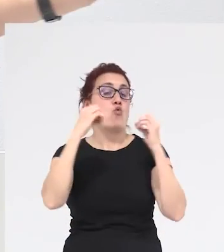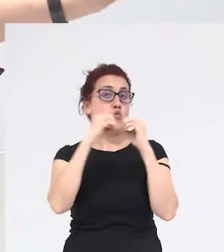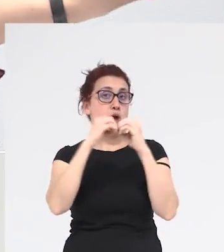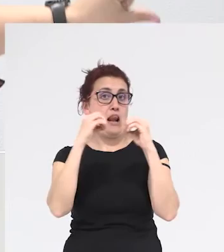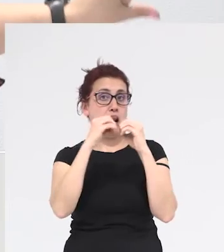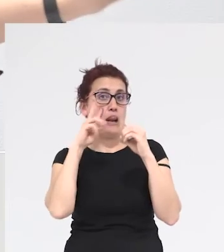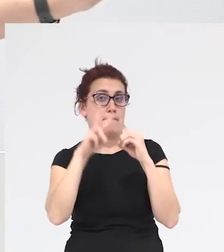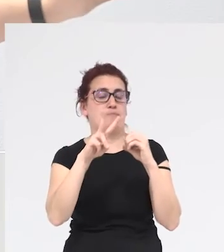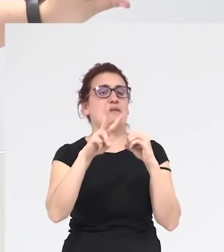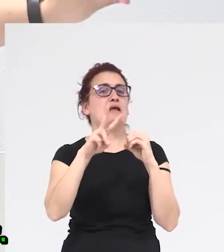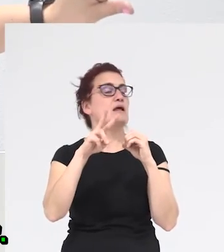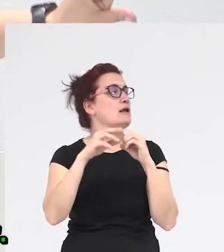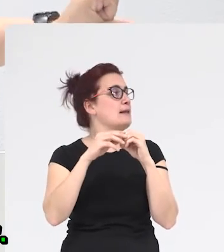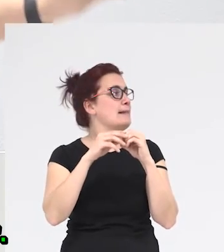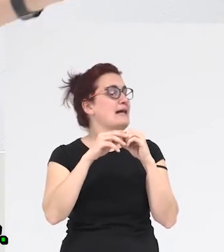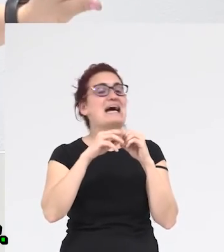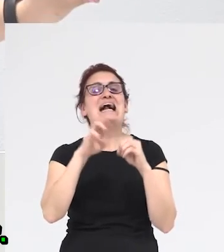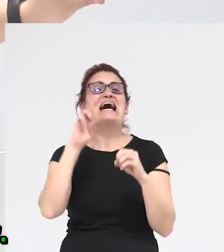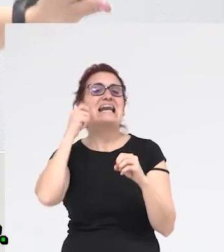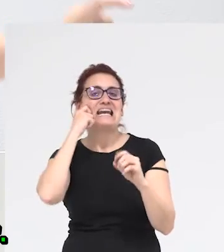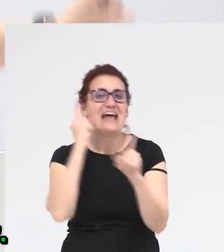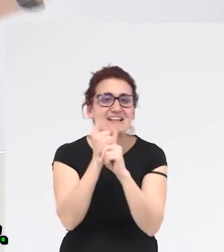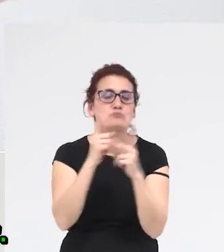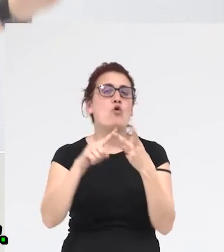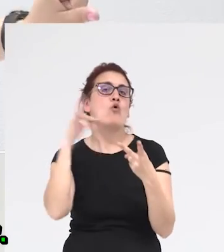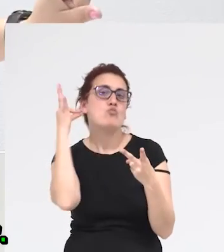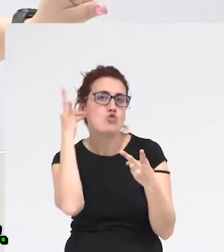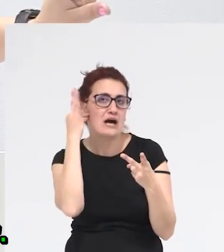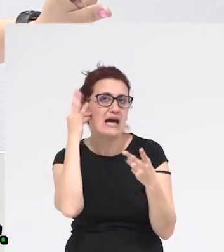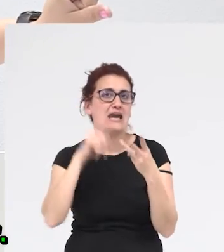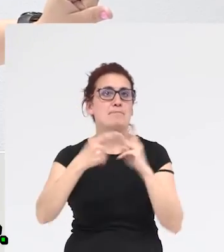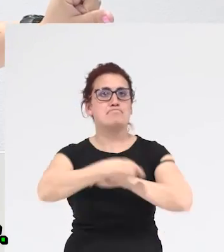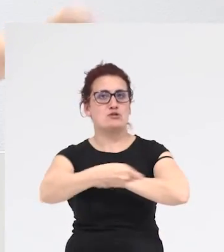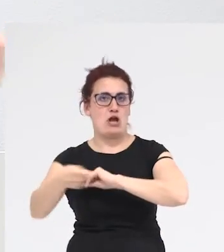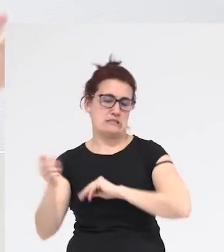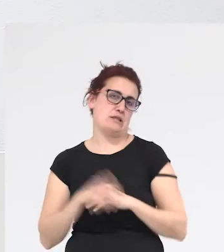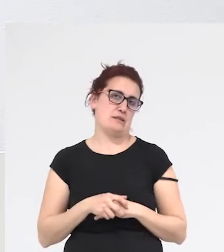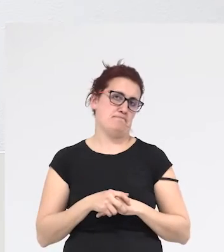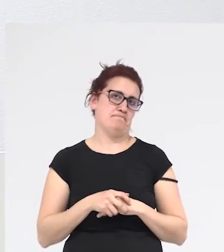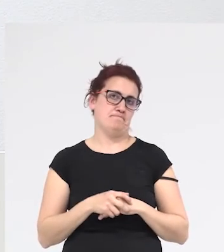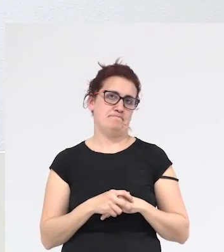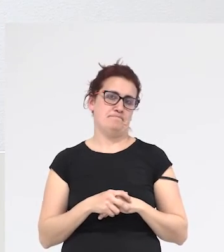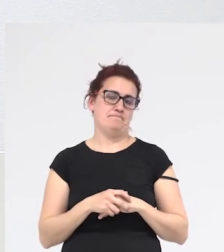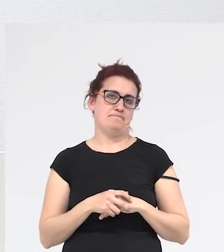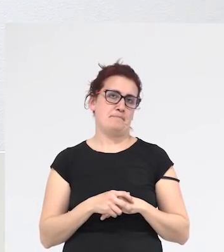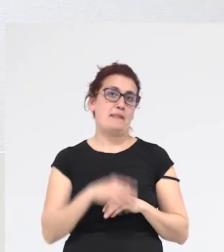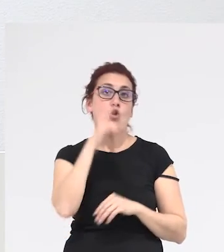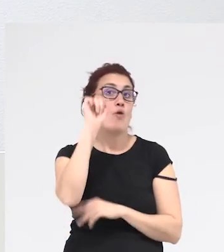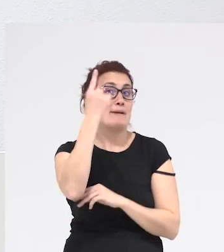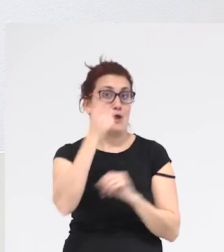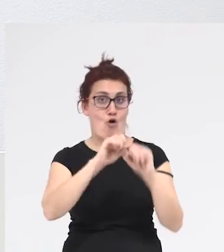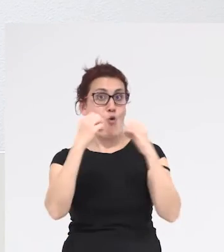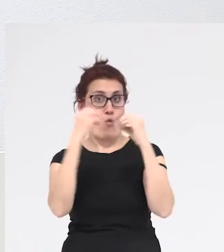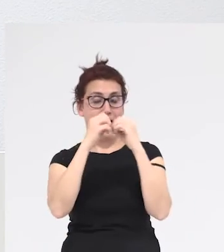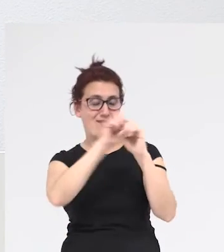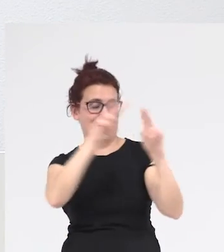y poner racismo, mujer, Victoria Gasteiz. Bueno, lo primero que salía